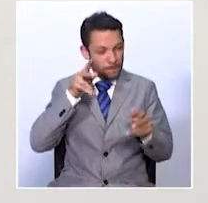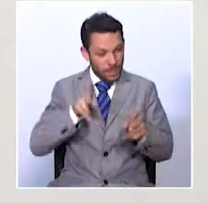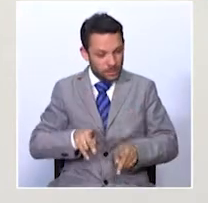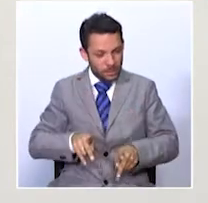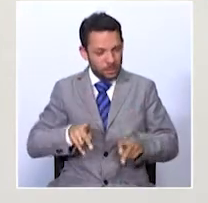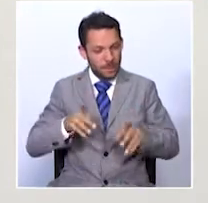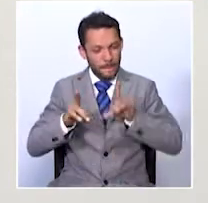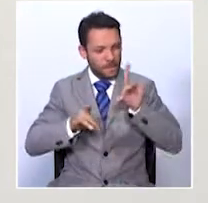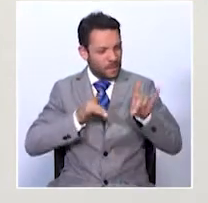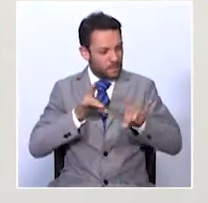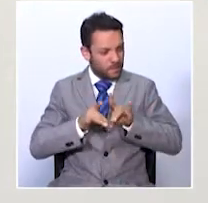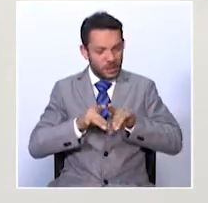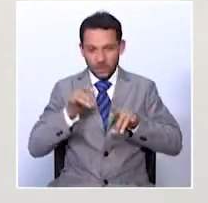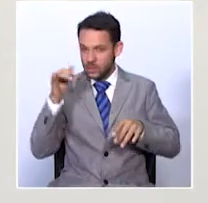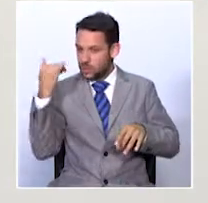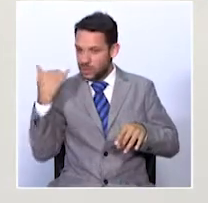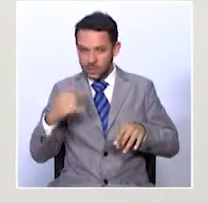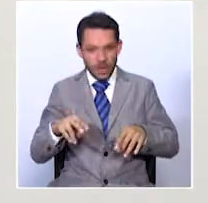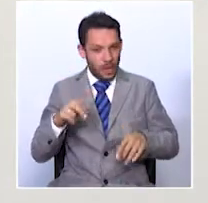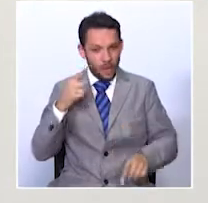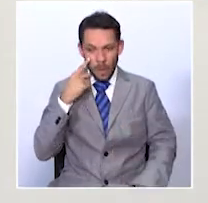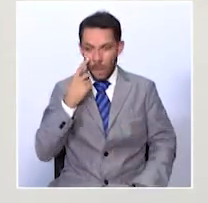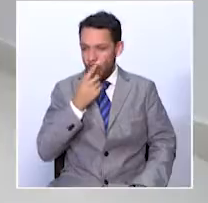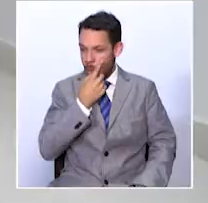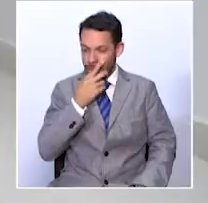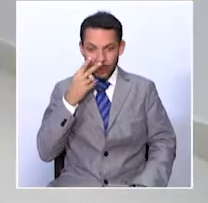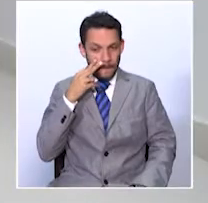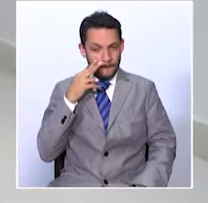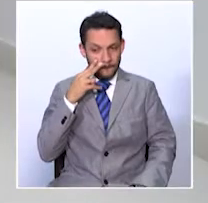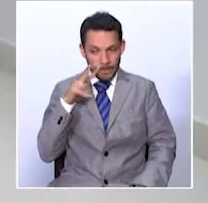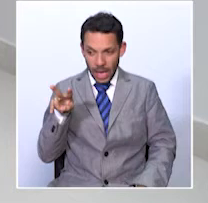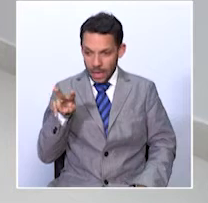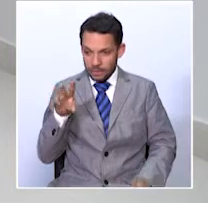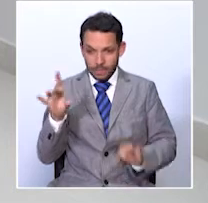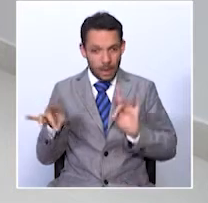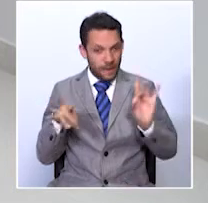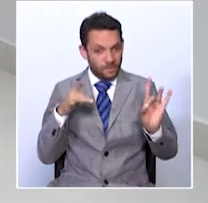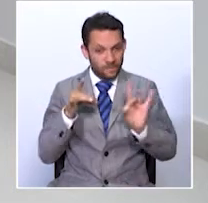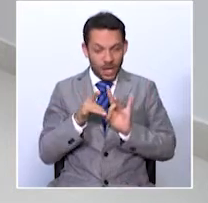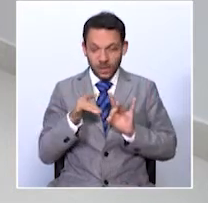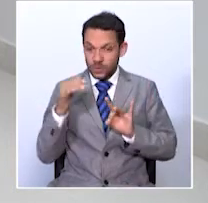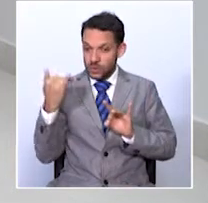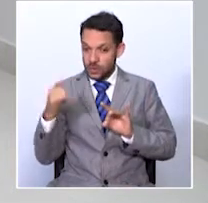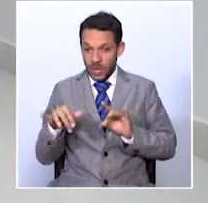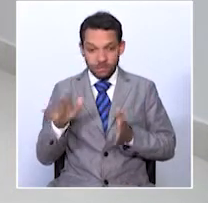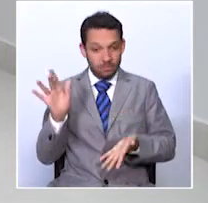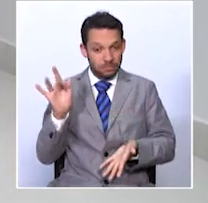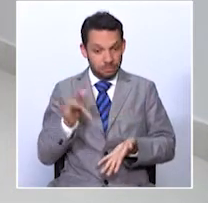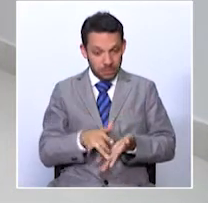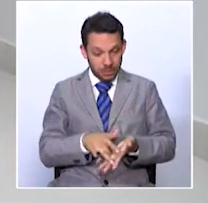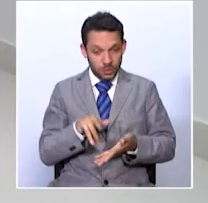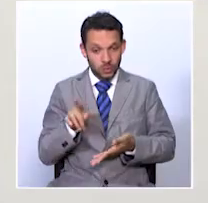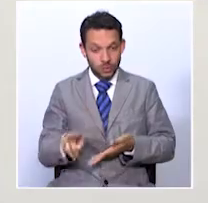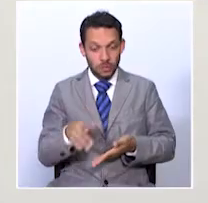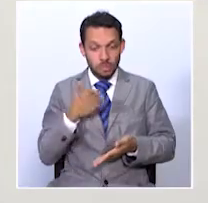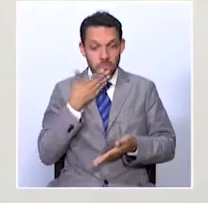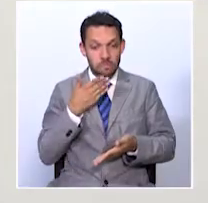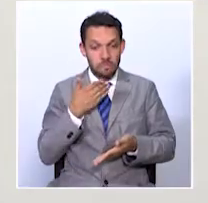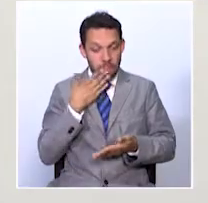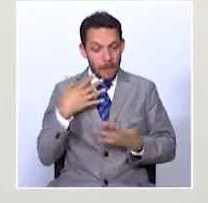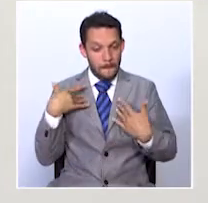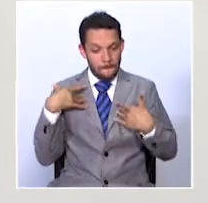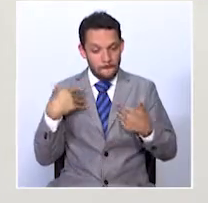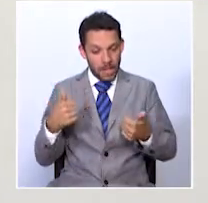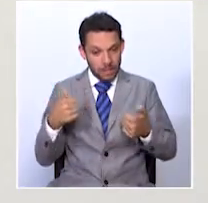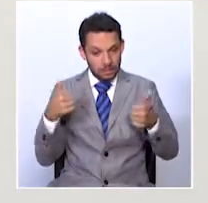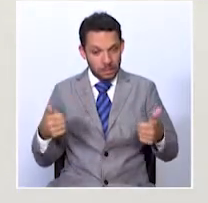mejor, ya muchas veces van a un sitio y se sienten muy bien, se les rejuvenece, pero mucho,